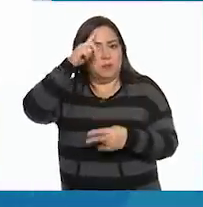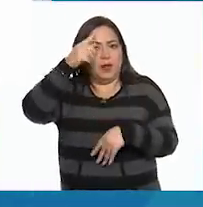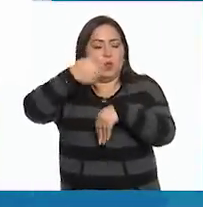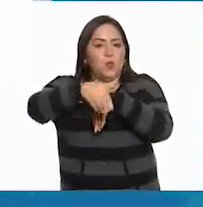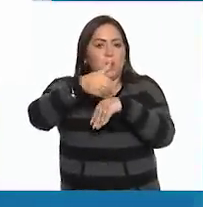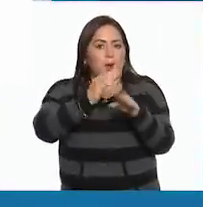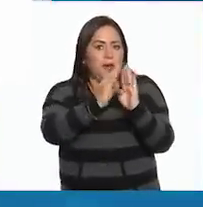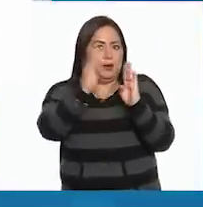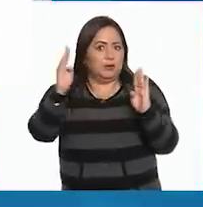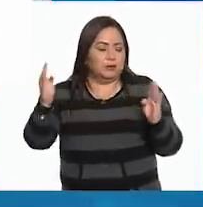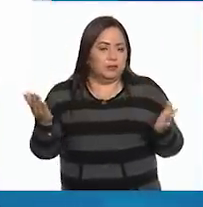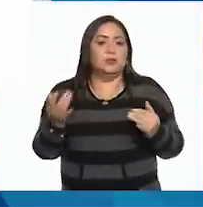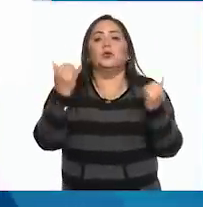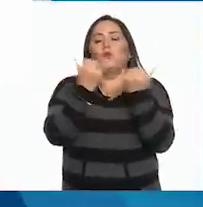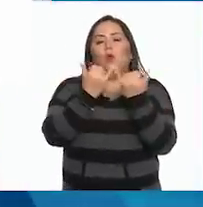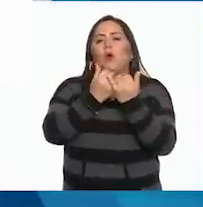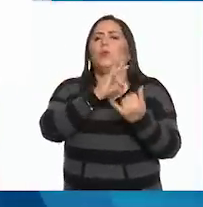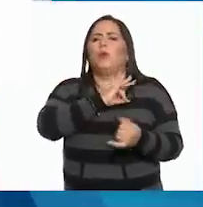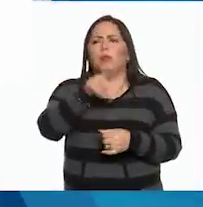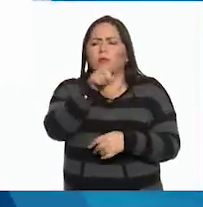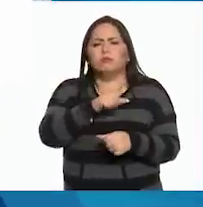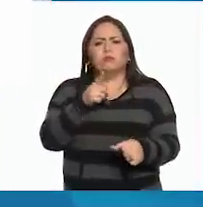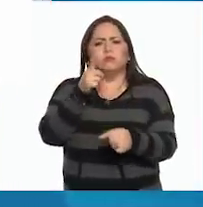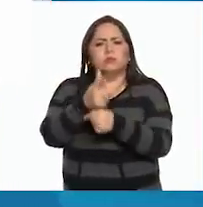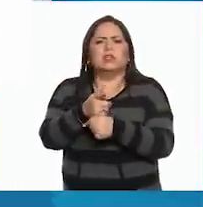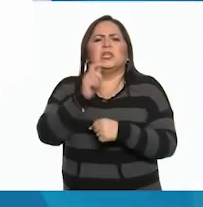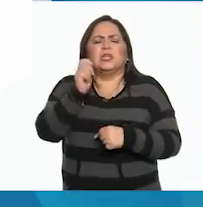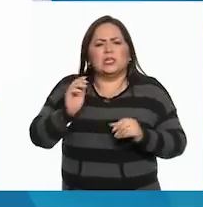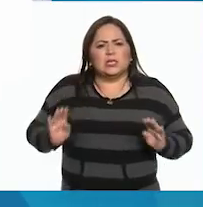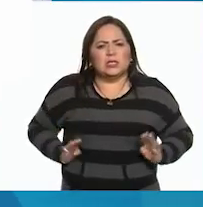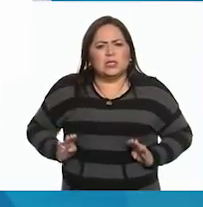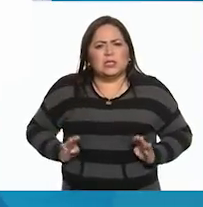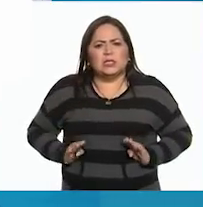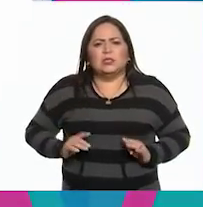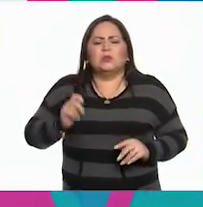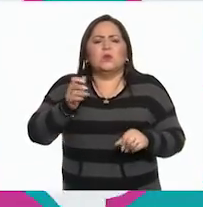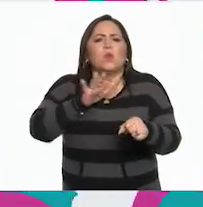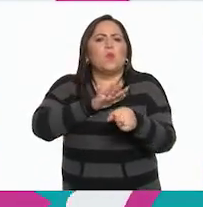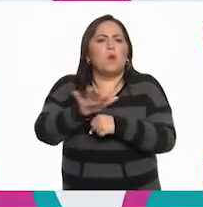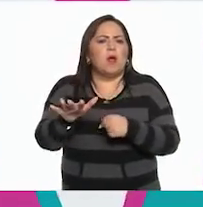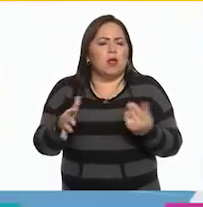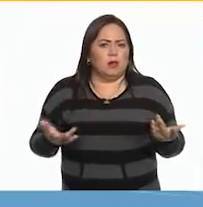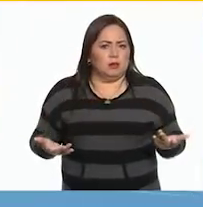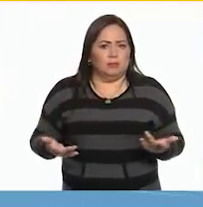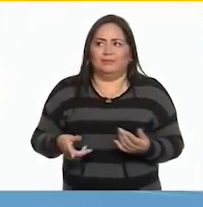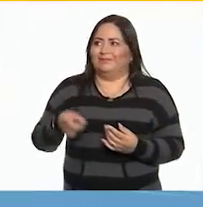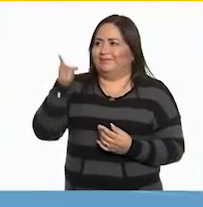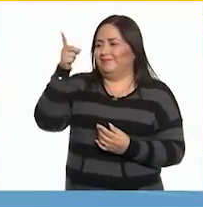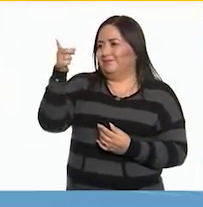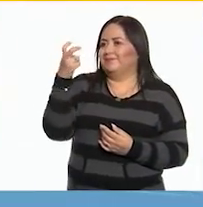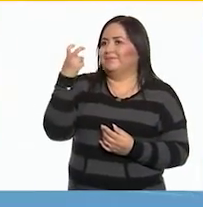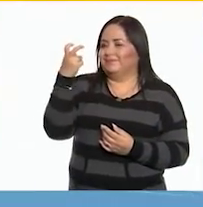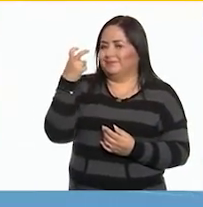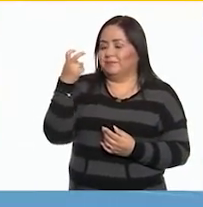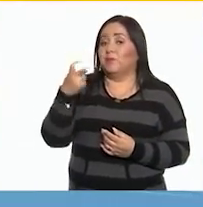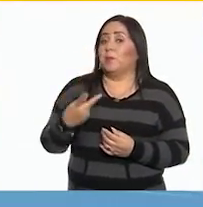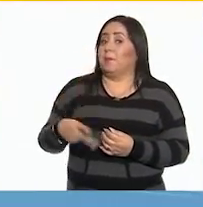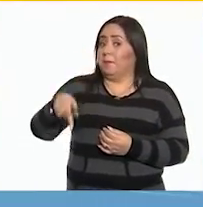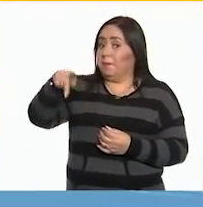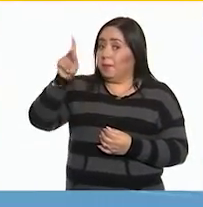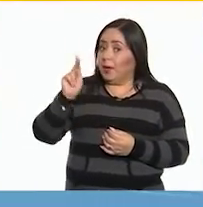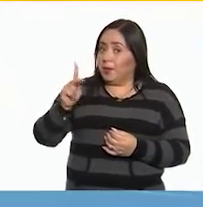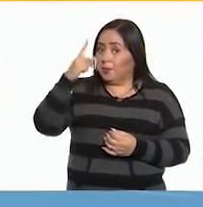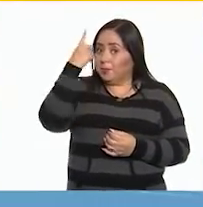sucesión numérica. También podemos darnos cuenta de qué tipo de sucesión se trata. Exactamente, pero para